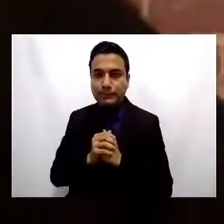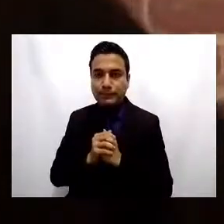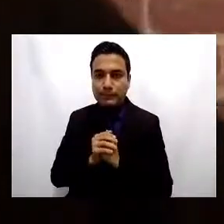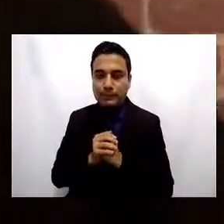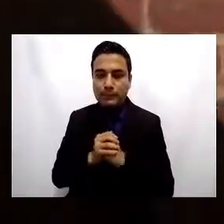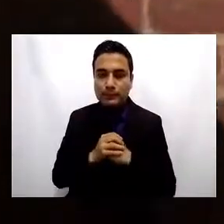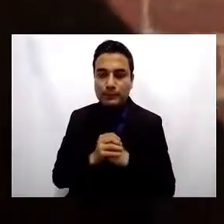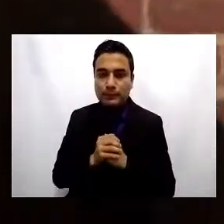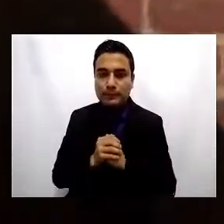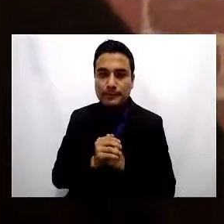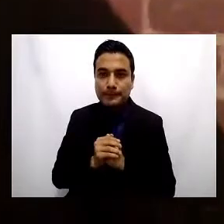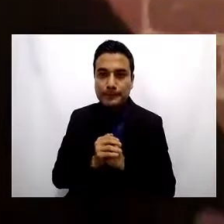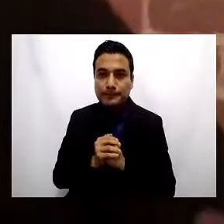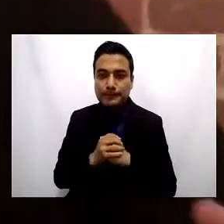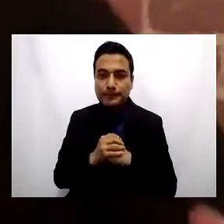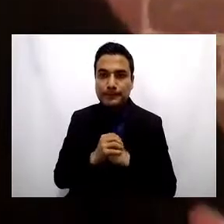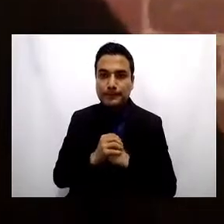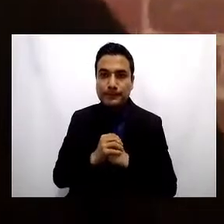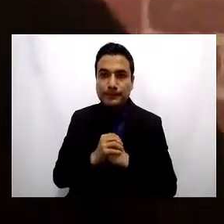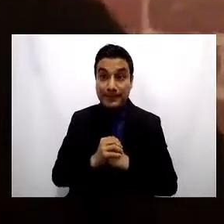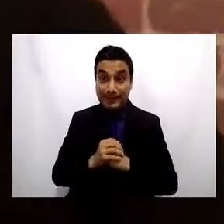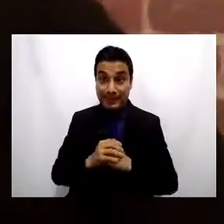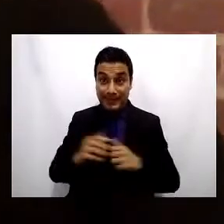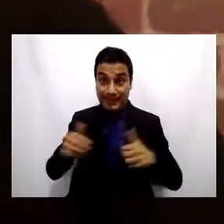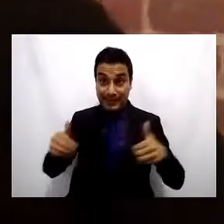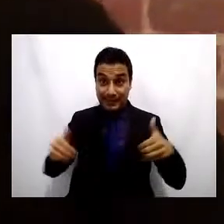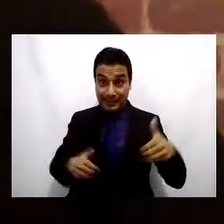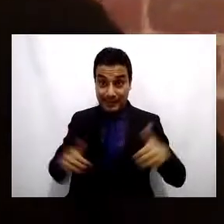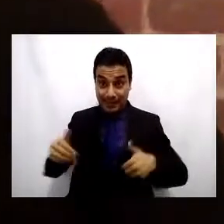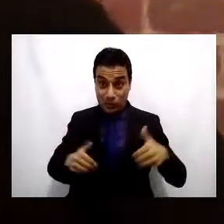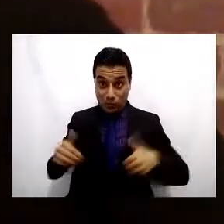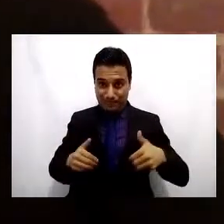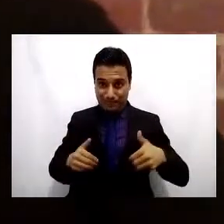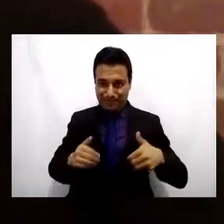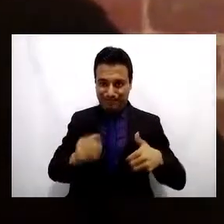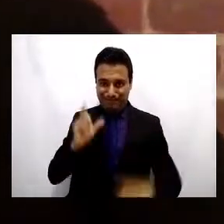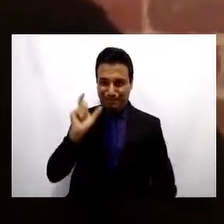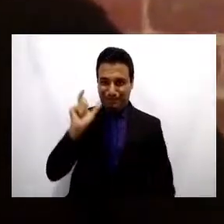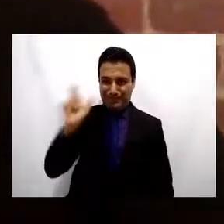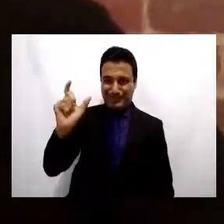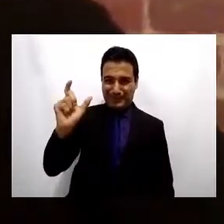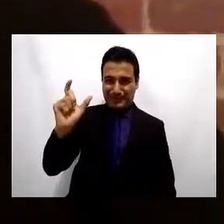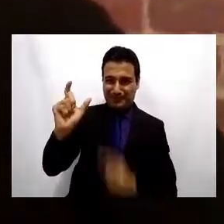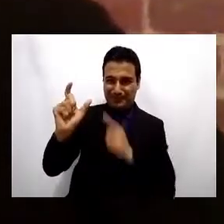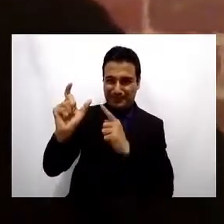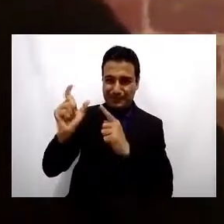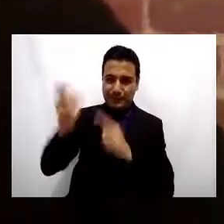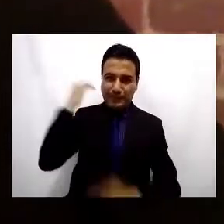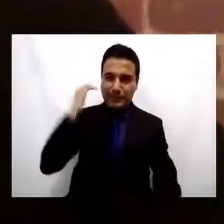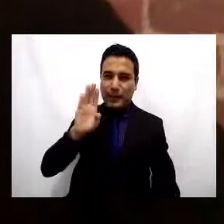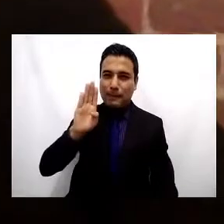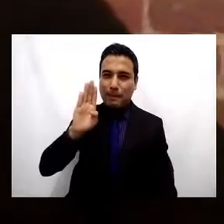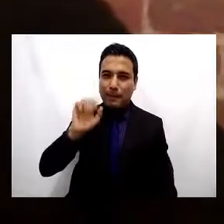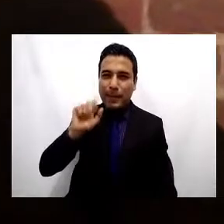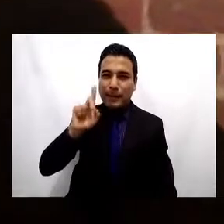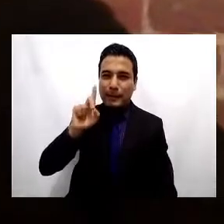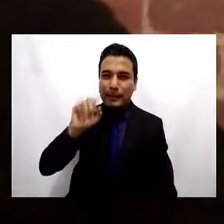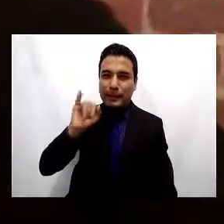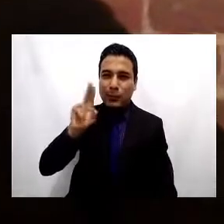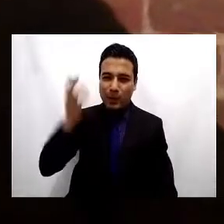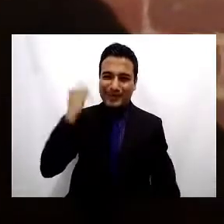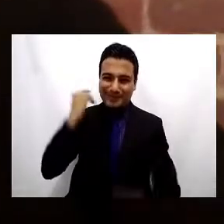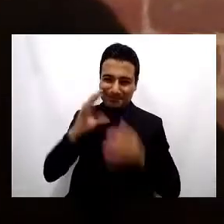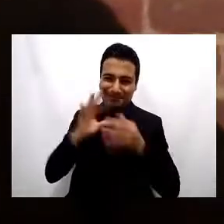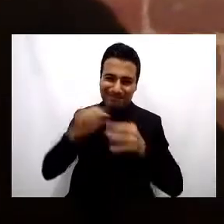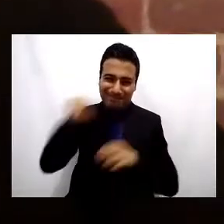de la idea teatro, ese concepto luminoso de Badiou que ustedes conocen,